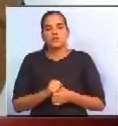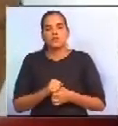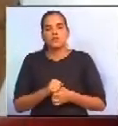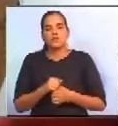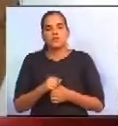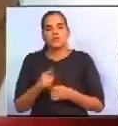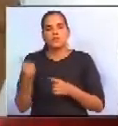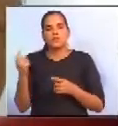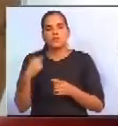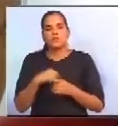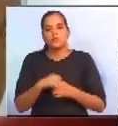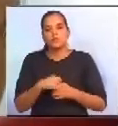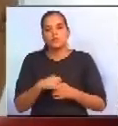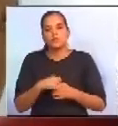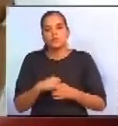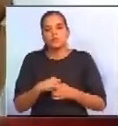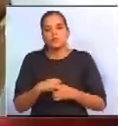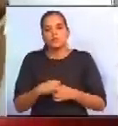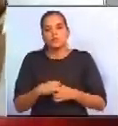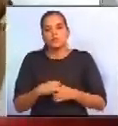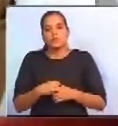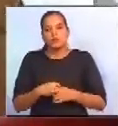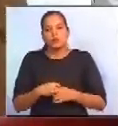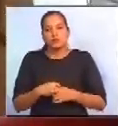Une tu voz a mi voz